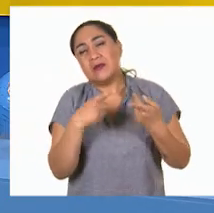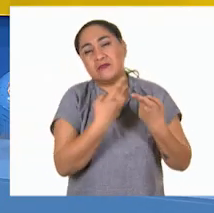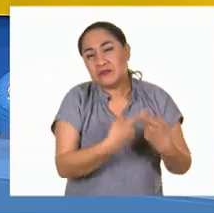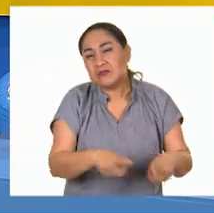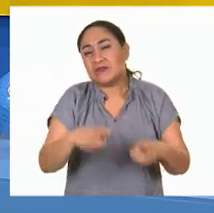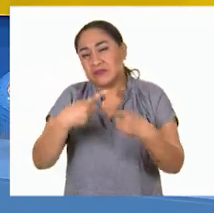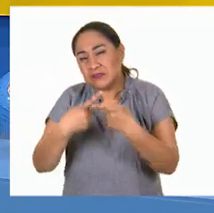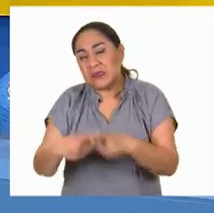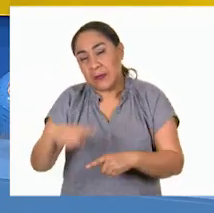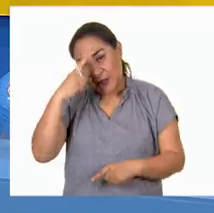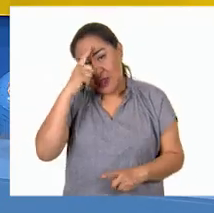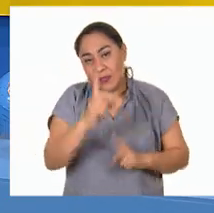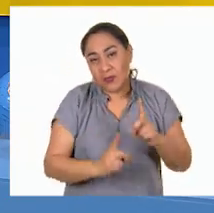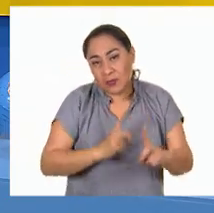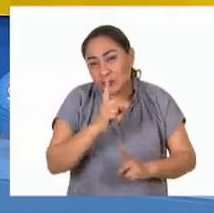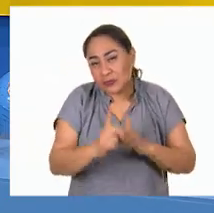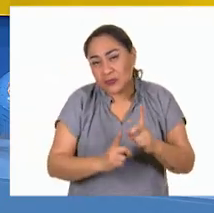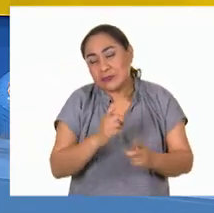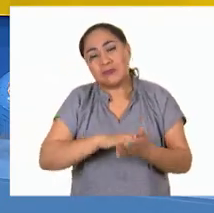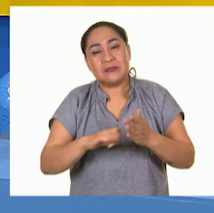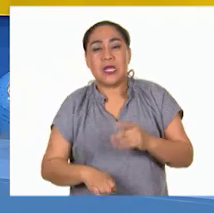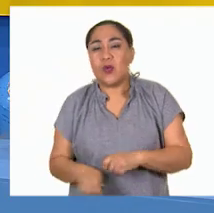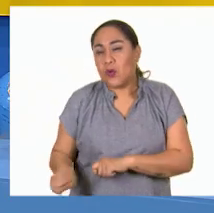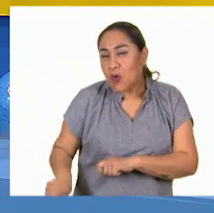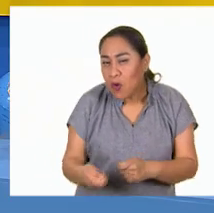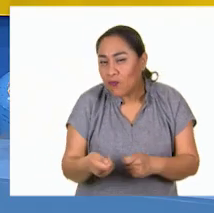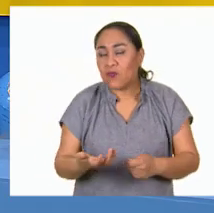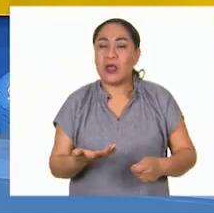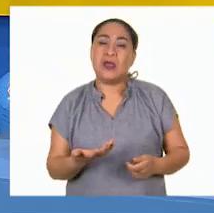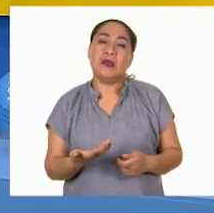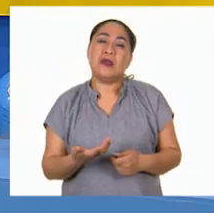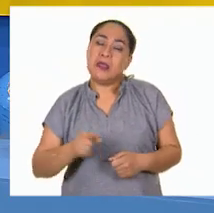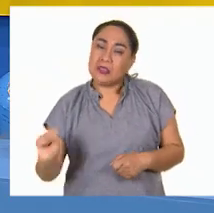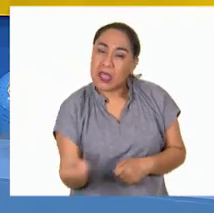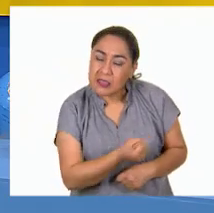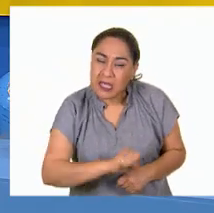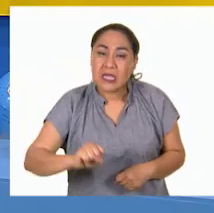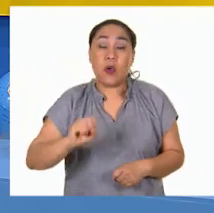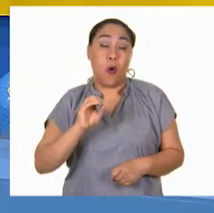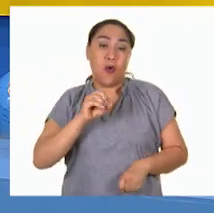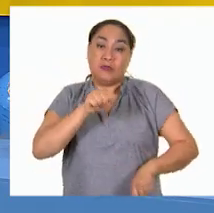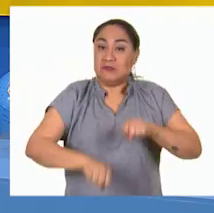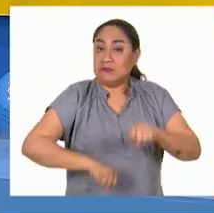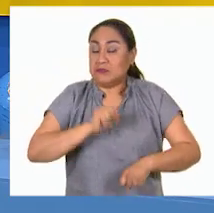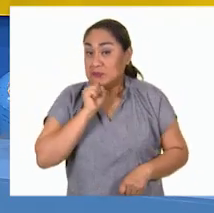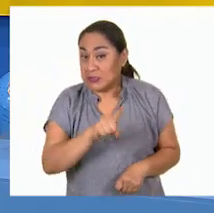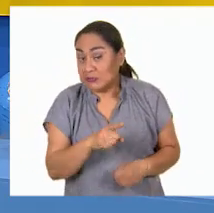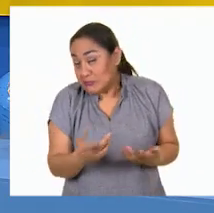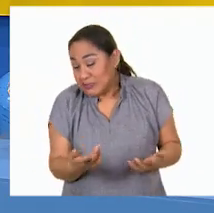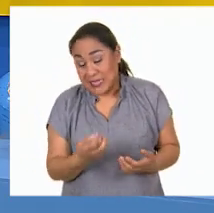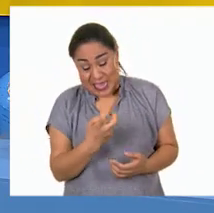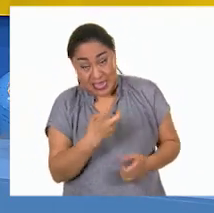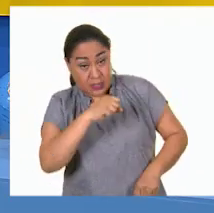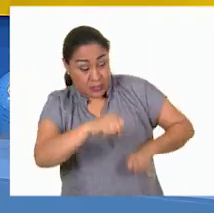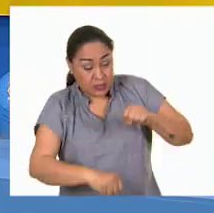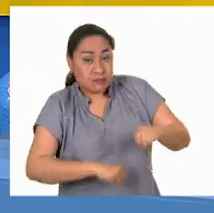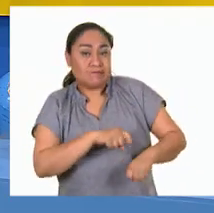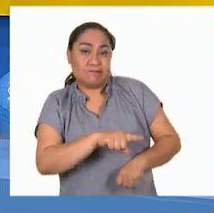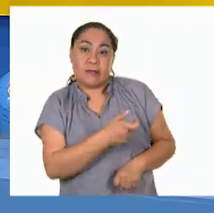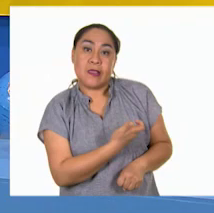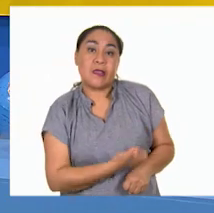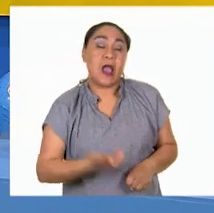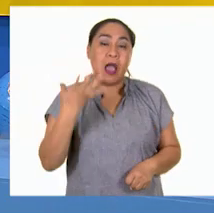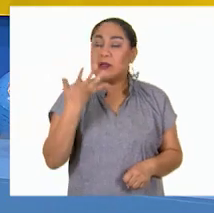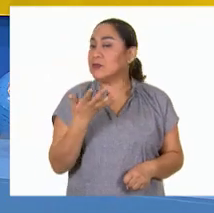que necesitaban deportes, por ejemplo, como el golf, el tenis o el ciclismo mismo, pues las bicicletas eran productos caros que